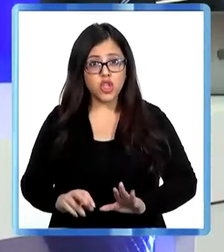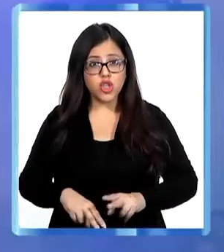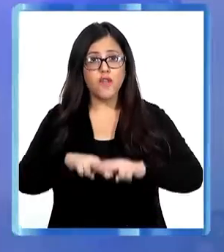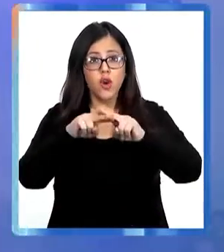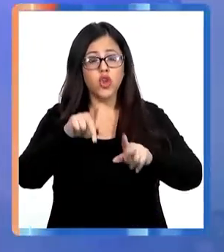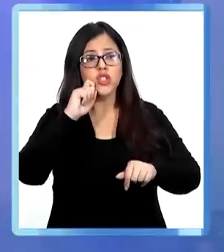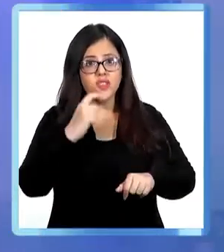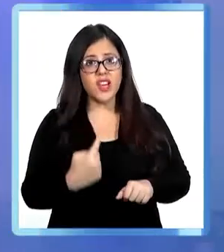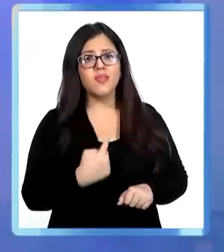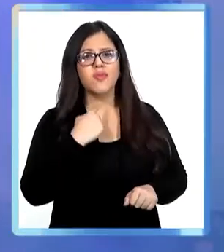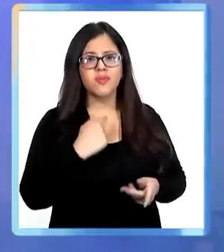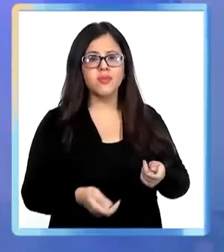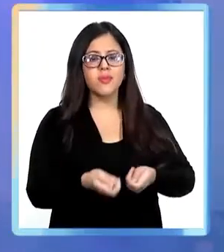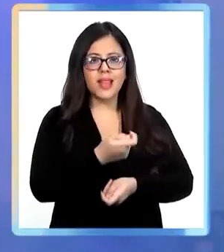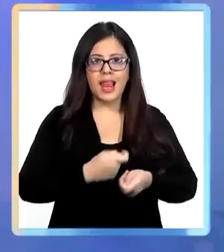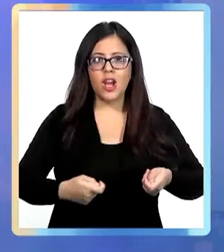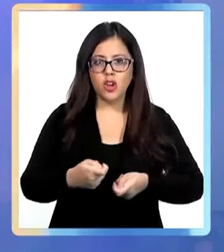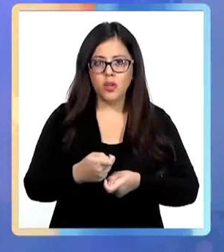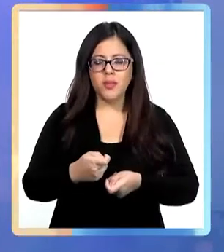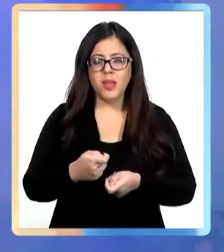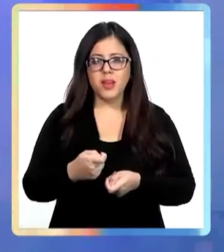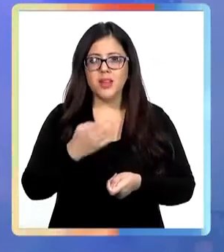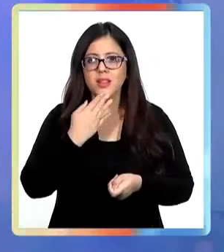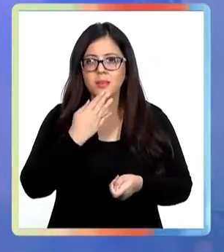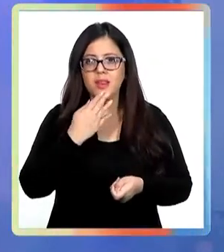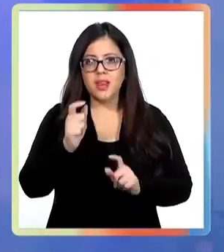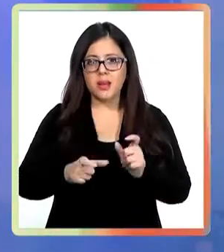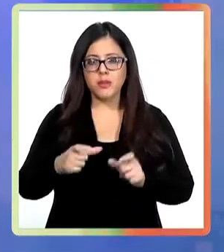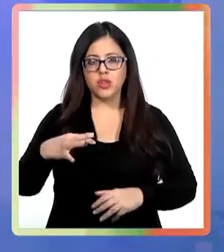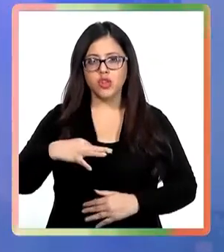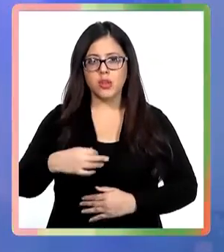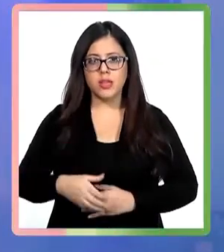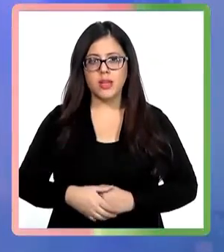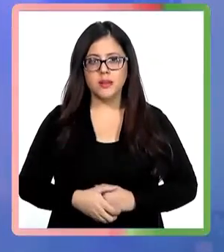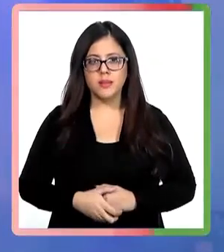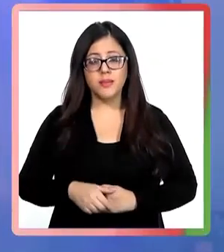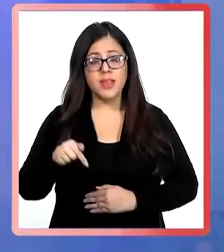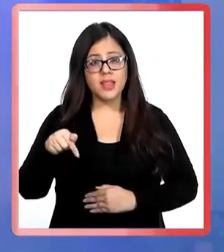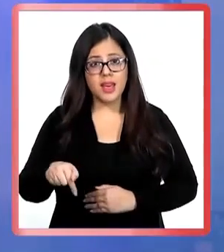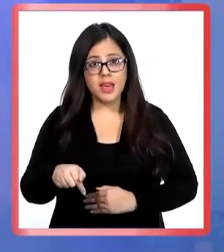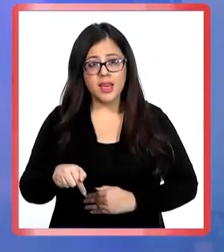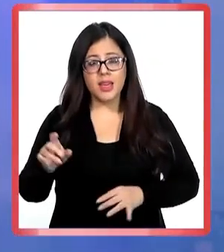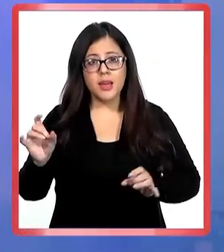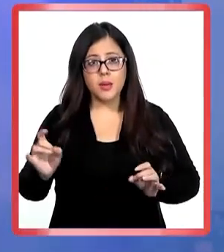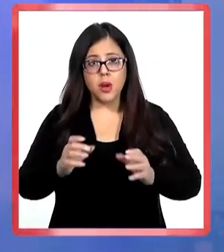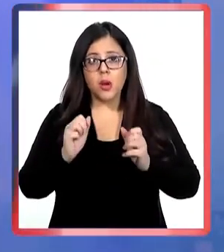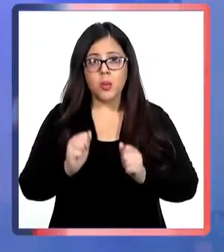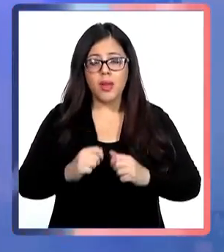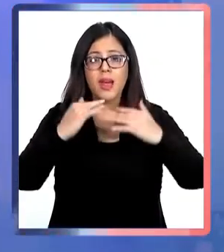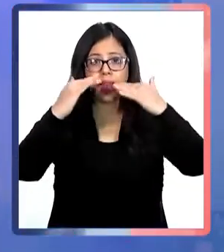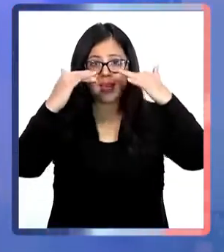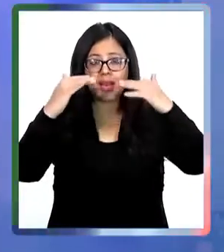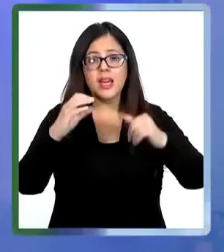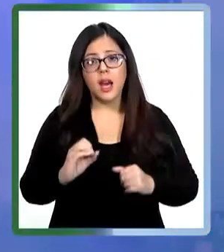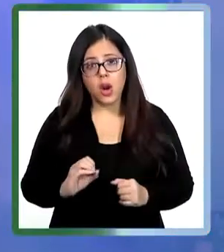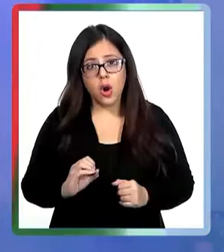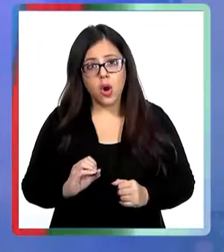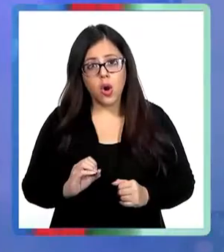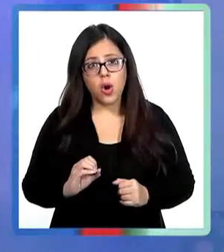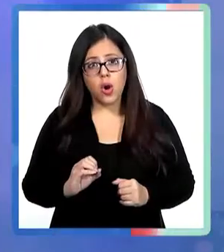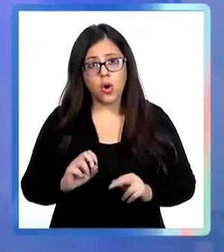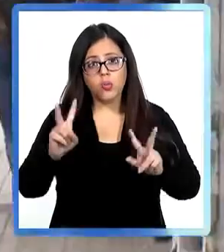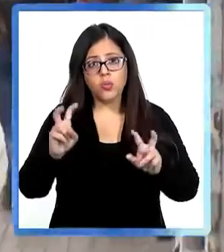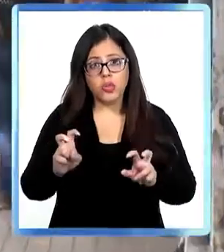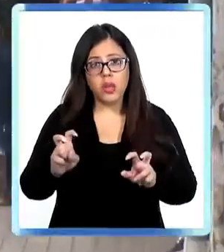hacer muy mal a la economía y principalmente a la ciudadanía. Y que puede ser una alegría o